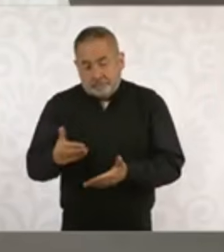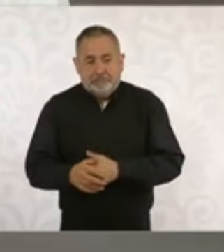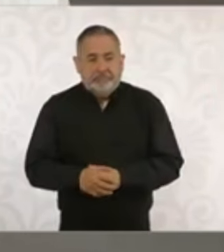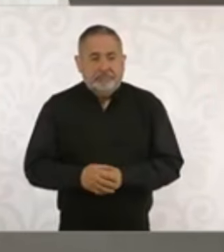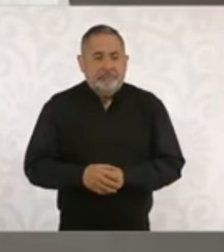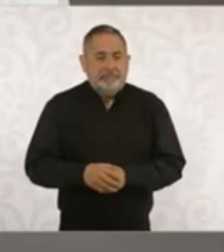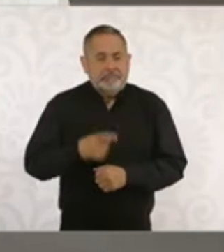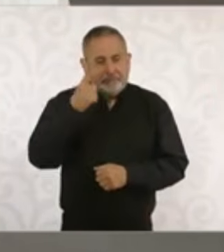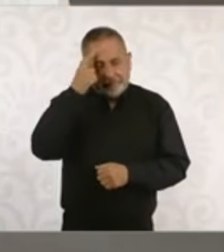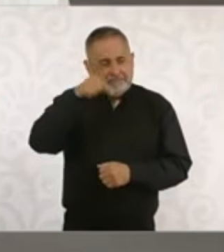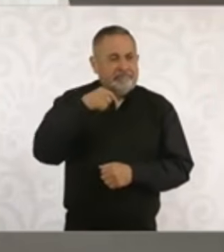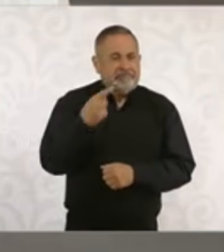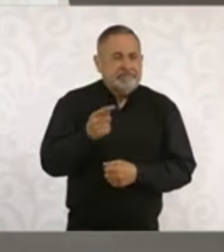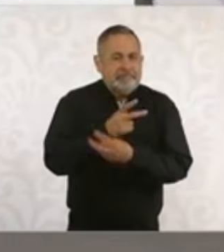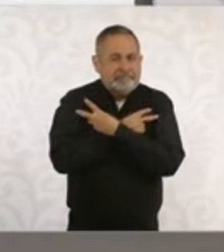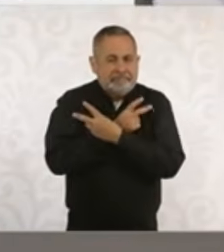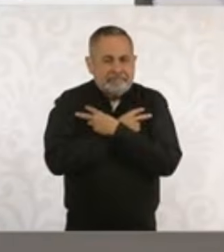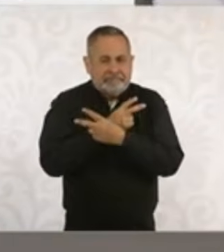Prima vacacional.